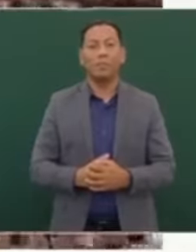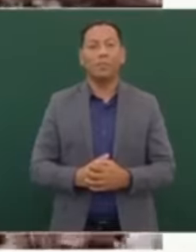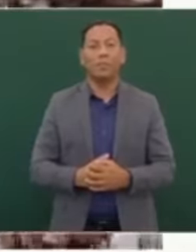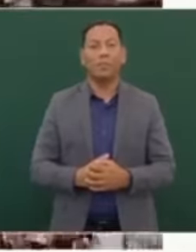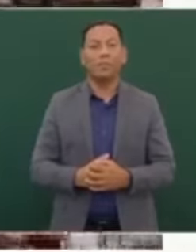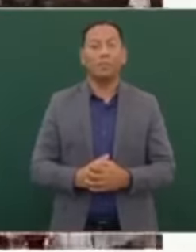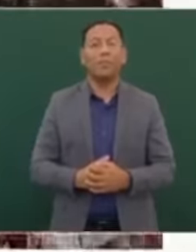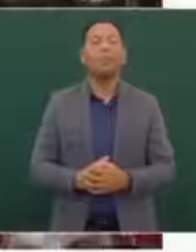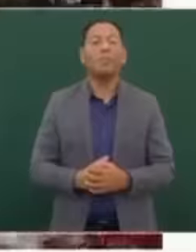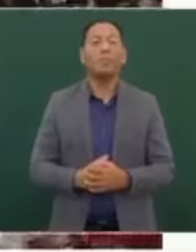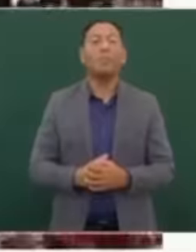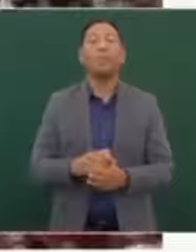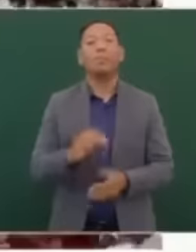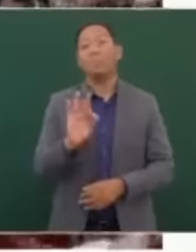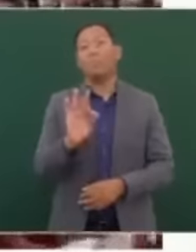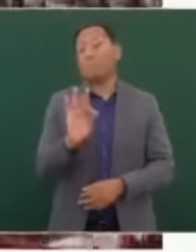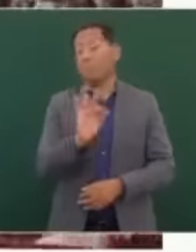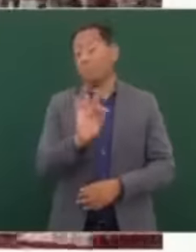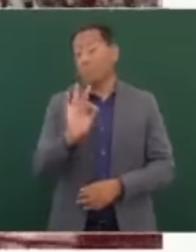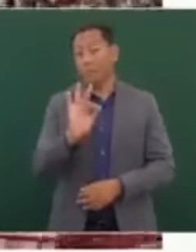Y que podrán